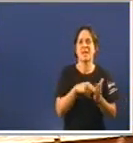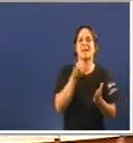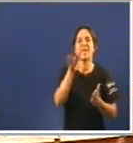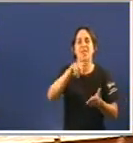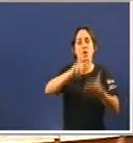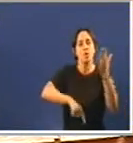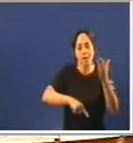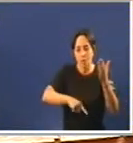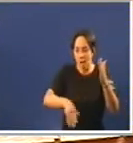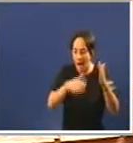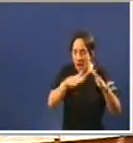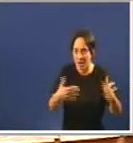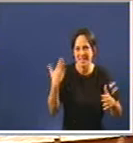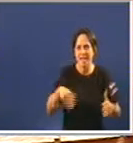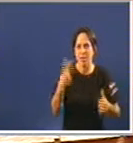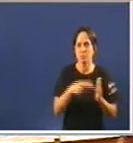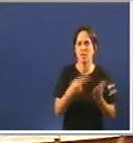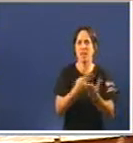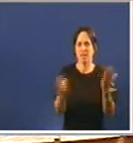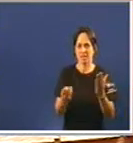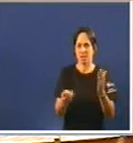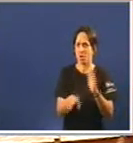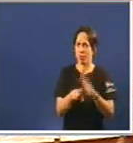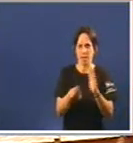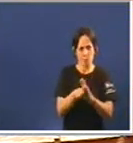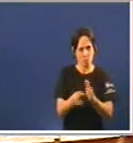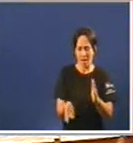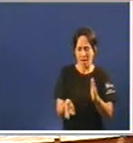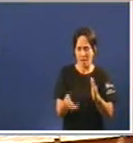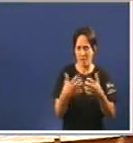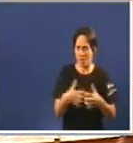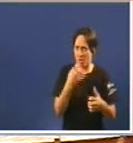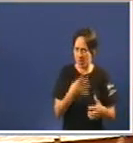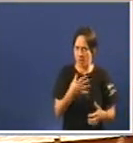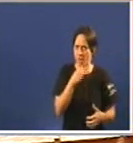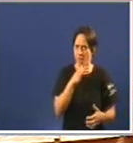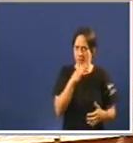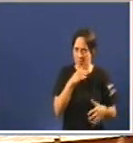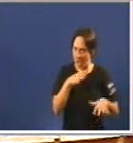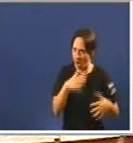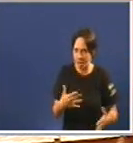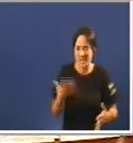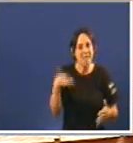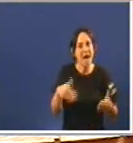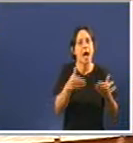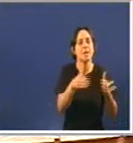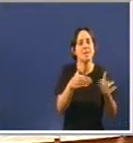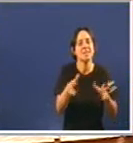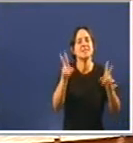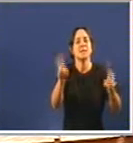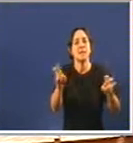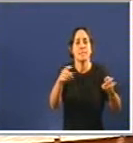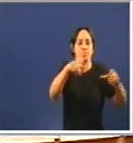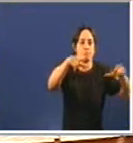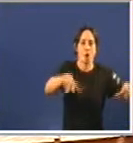estamos en 2017 e segue sen estar a punto a día de hoxe cando xa están abertas as dependencias. E,